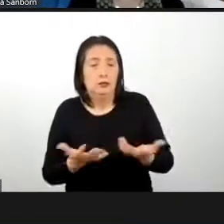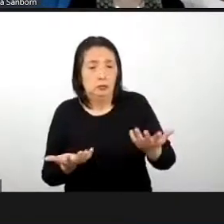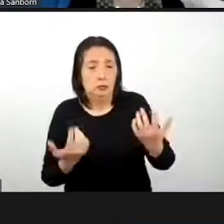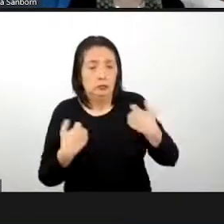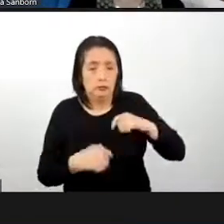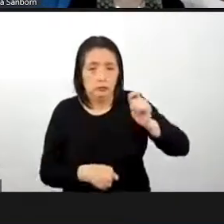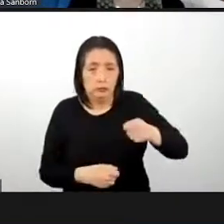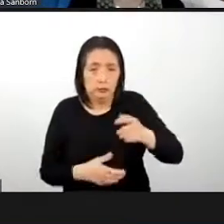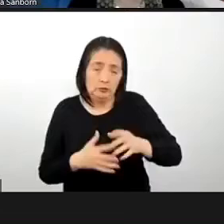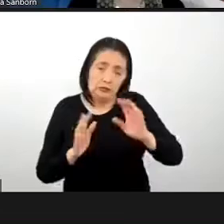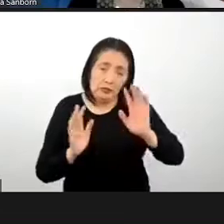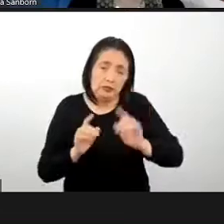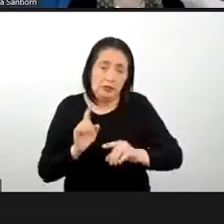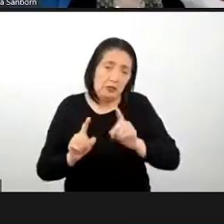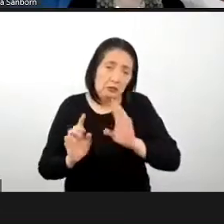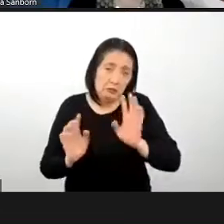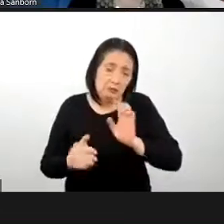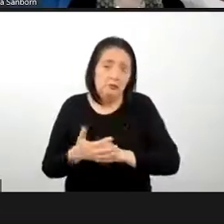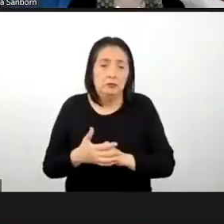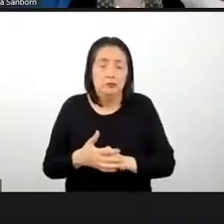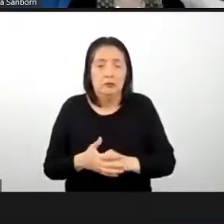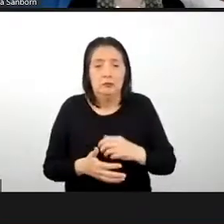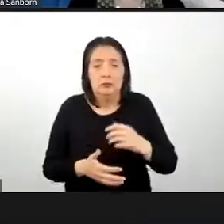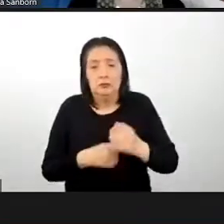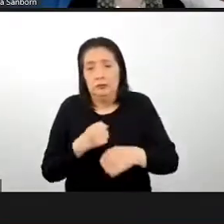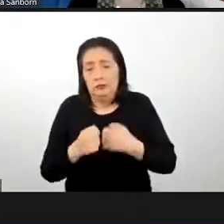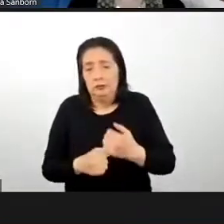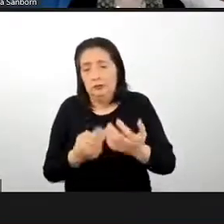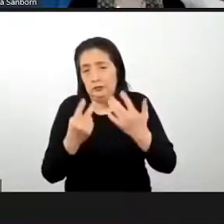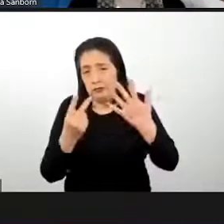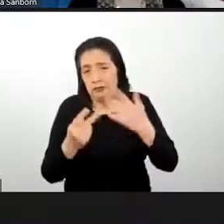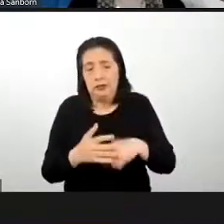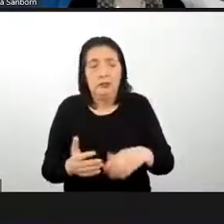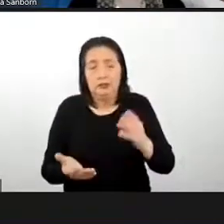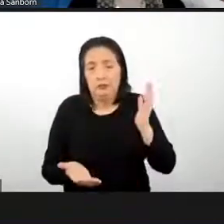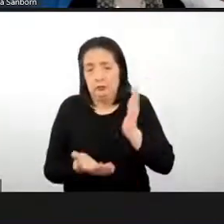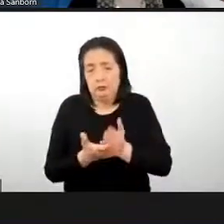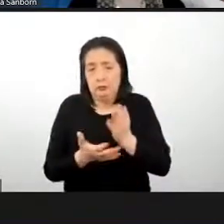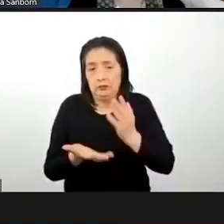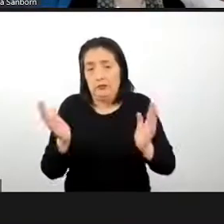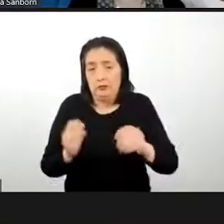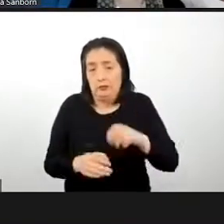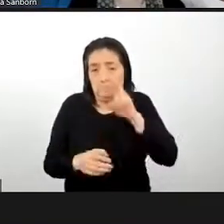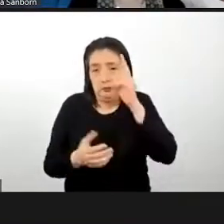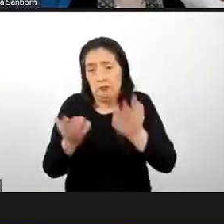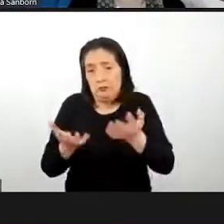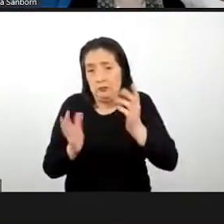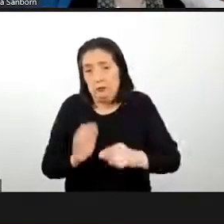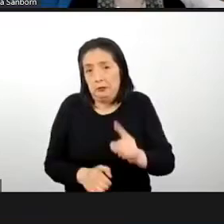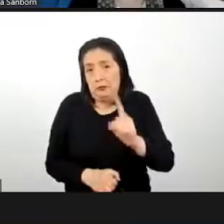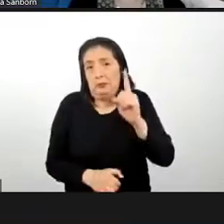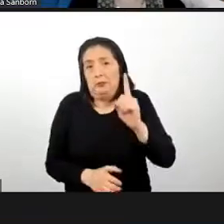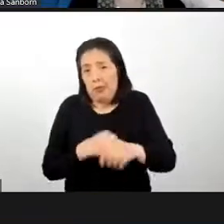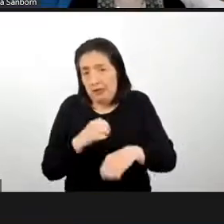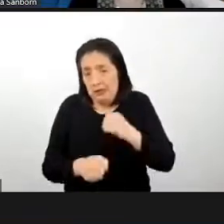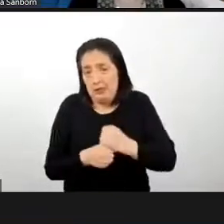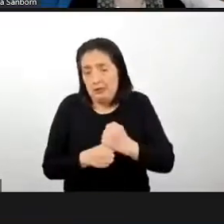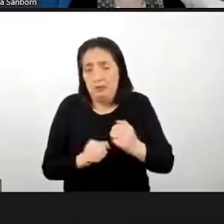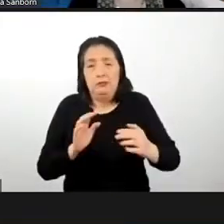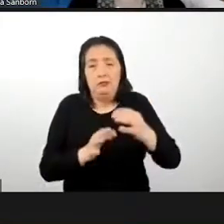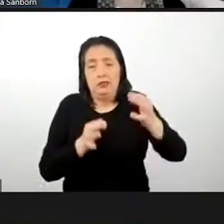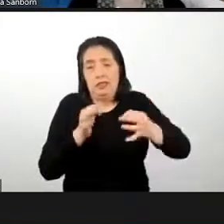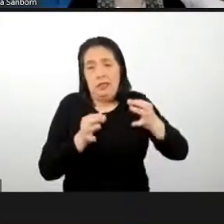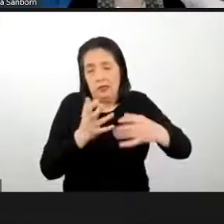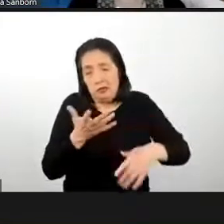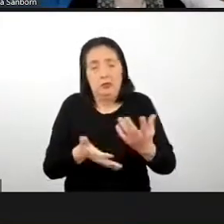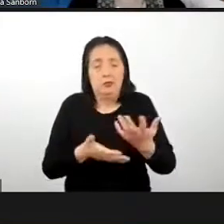estas excepciones, pero claro, son al año, son 7 sentencias, y que de Perú a lo mejor es una al año, de la Corte Interamericana, ¿no? El defensor del